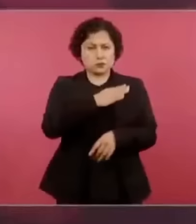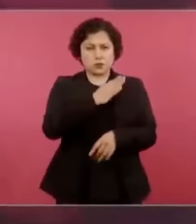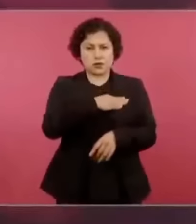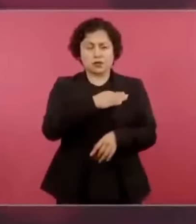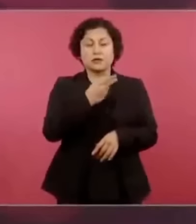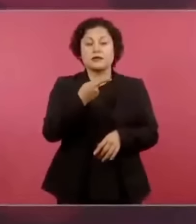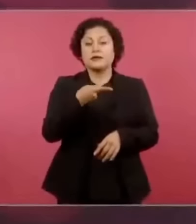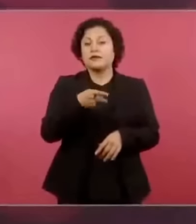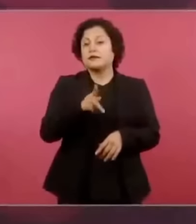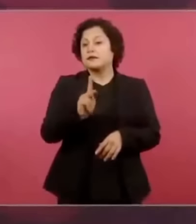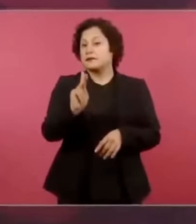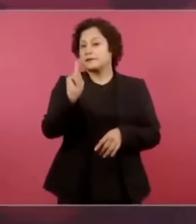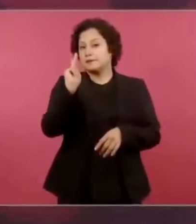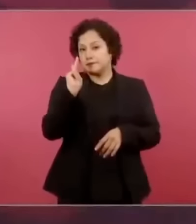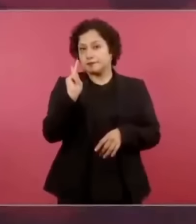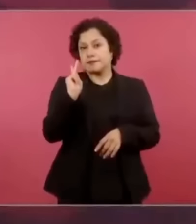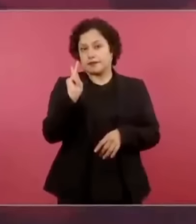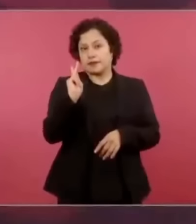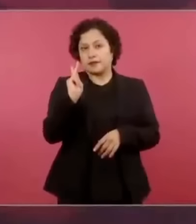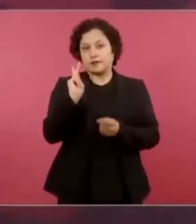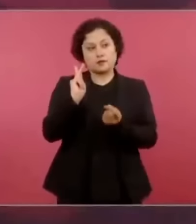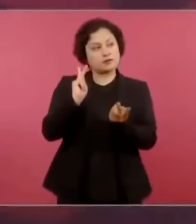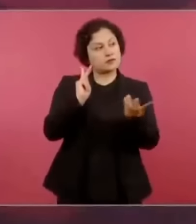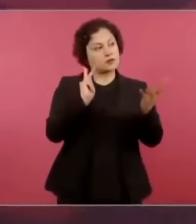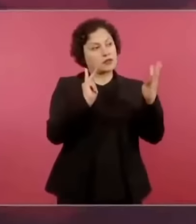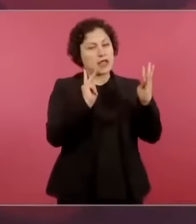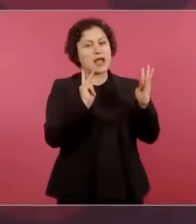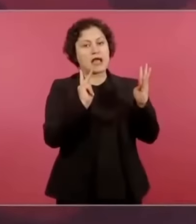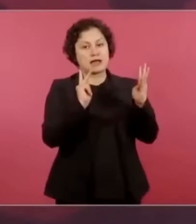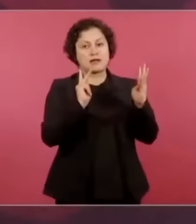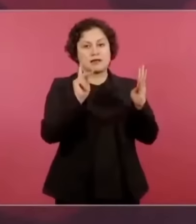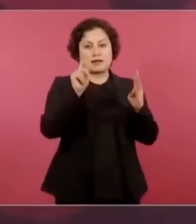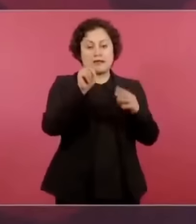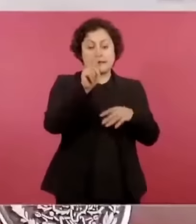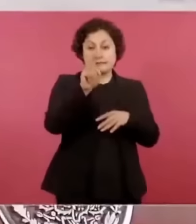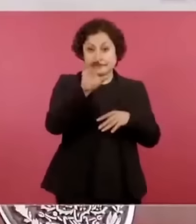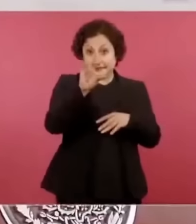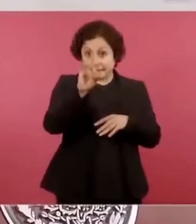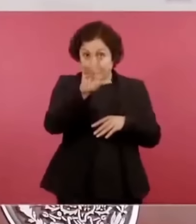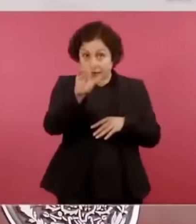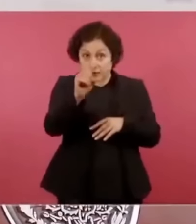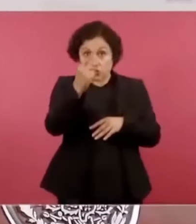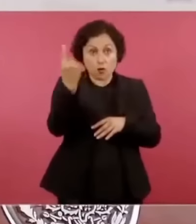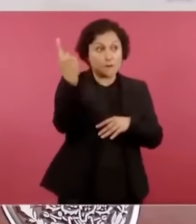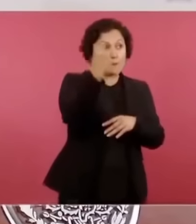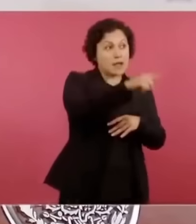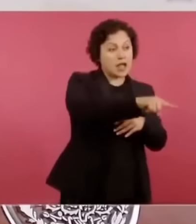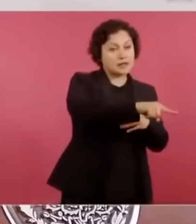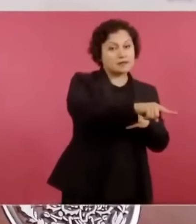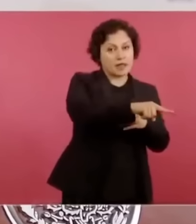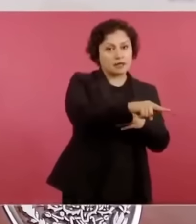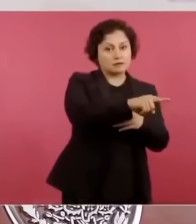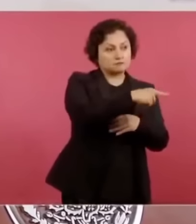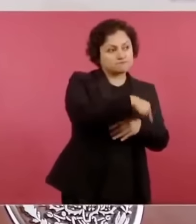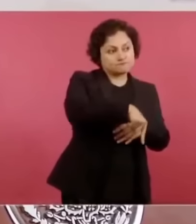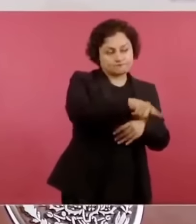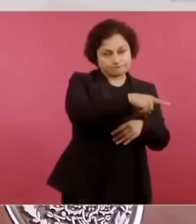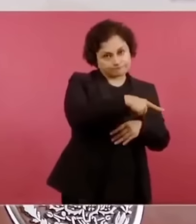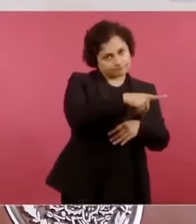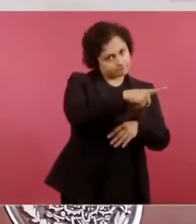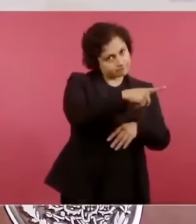que había la consigna de Zedillo de que por ningún motivo llegara